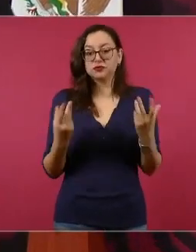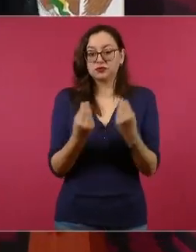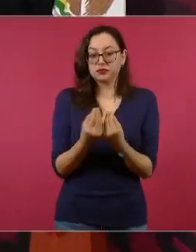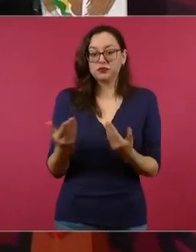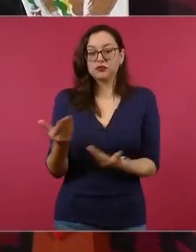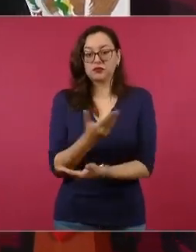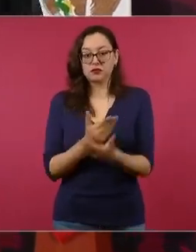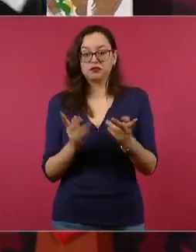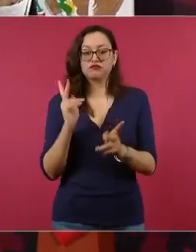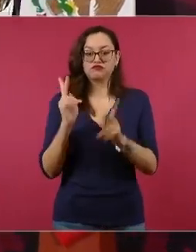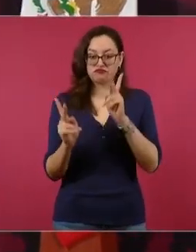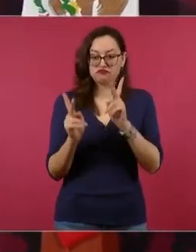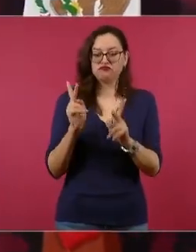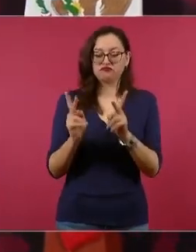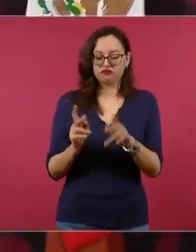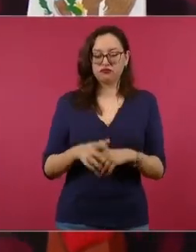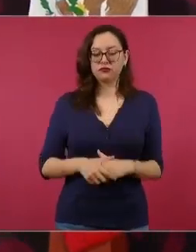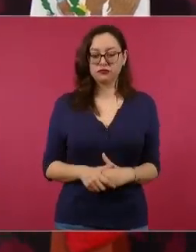en trayectos.